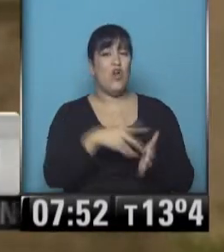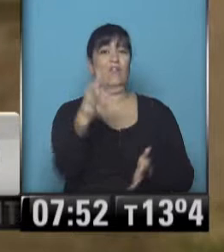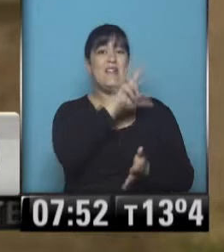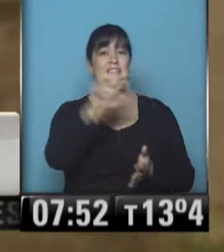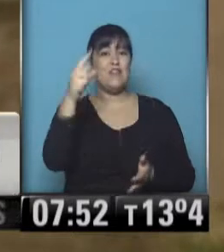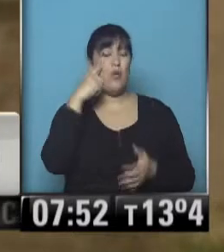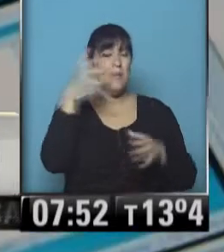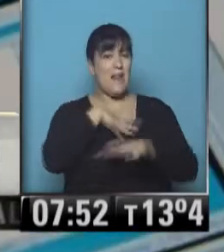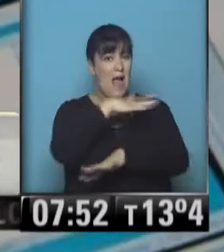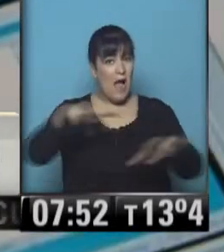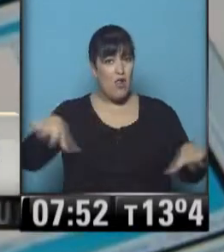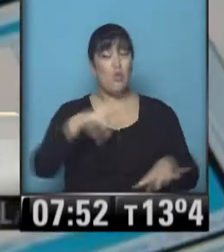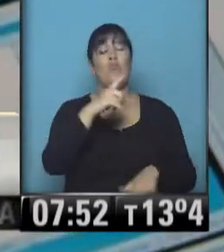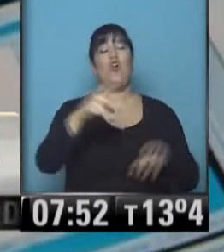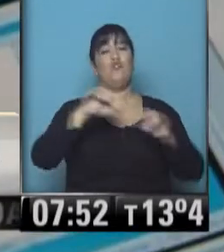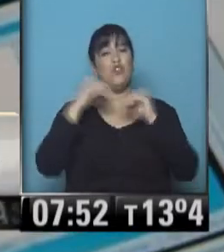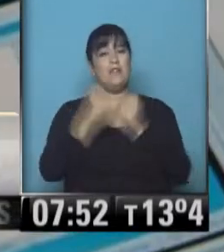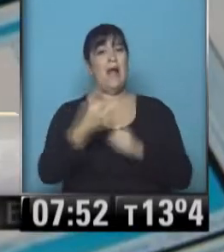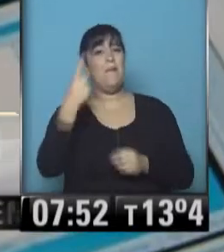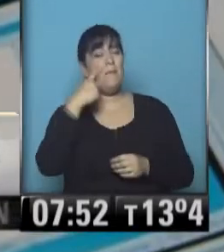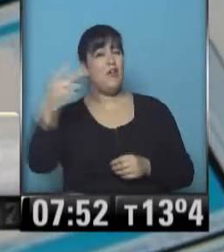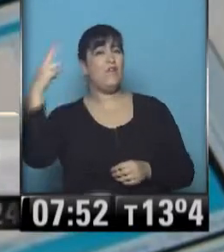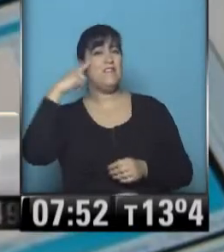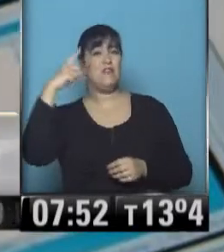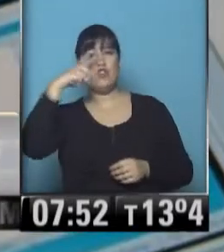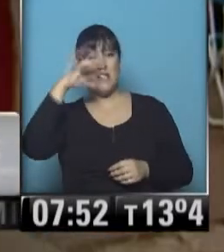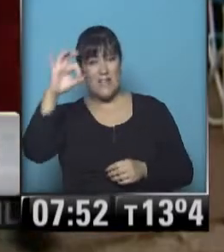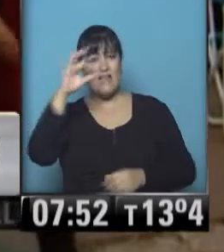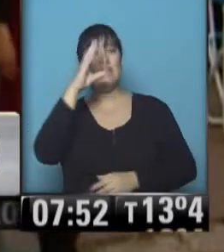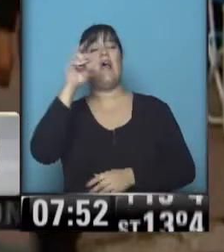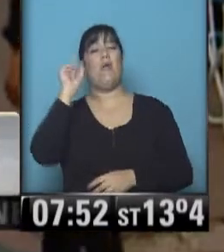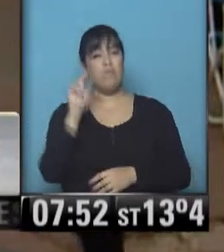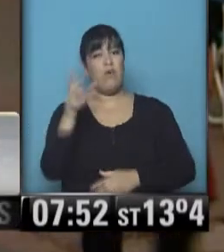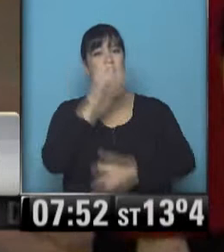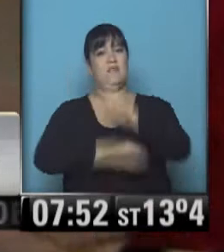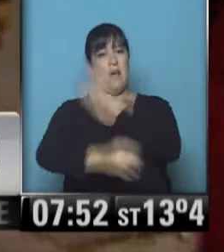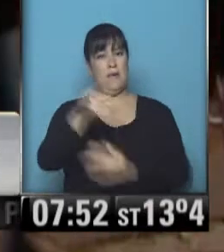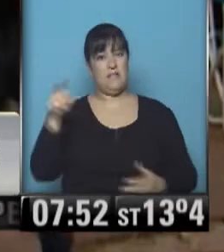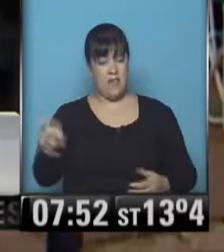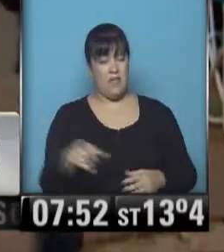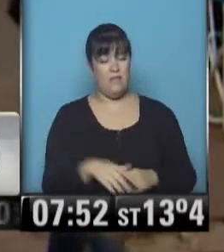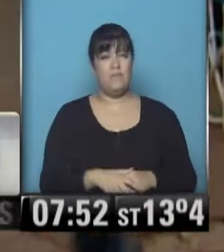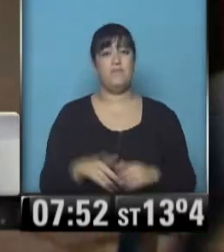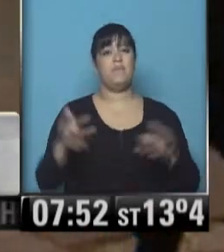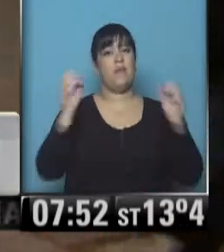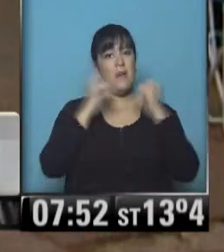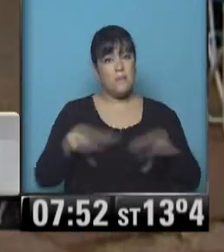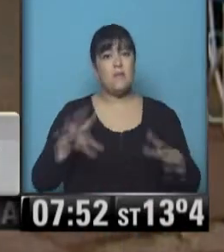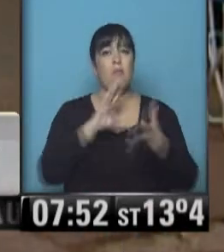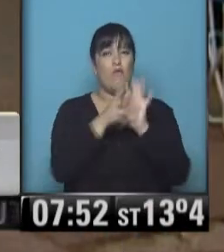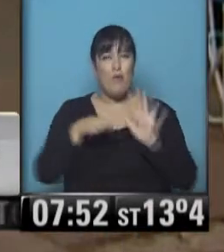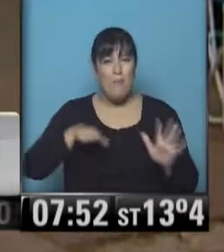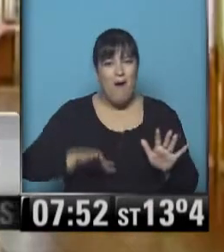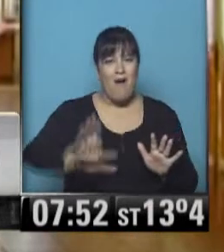apenas 1.970 son discapacitados o tienen algún tipo de discapacidad. Empezamos por las barreras arquitectónicas